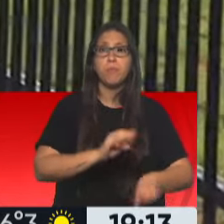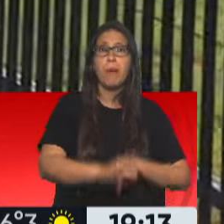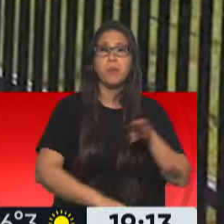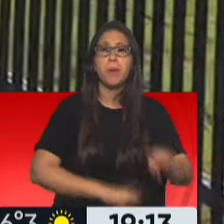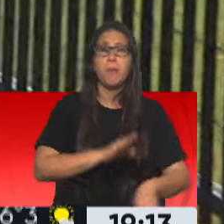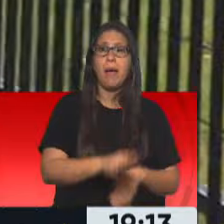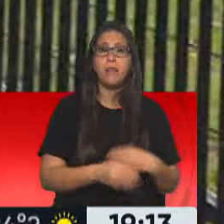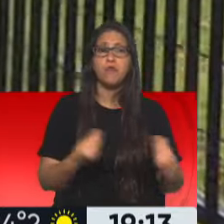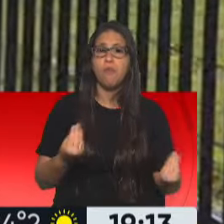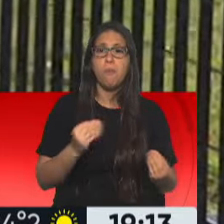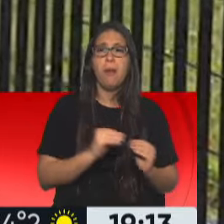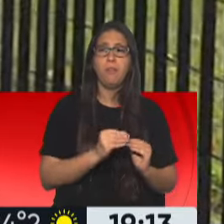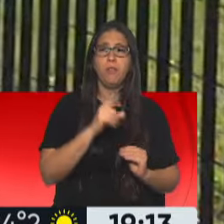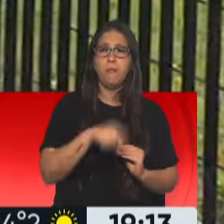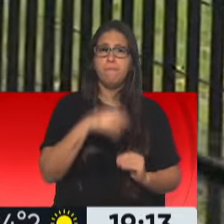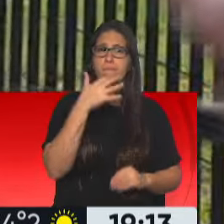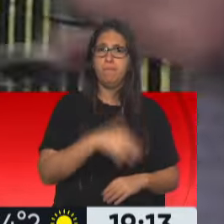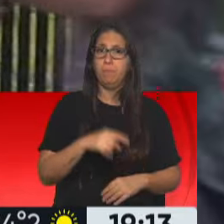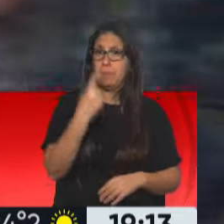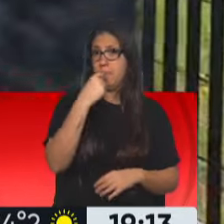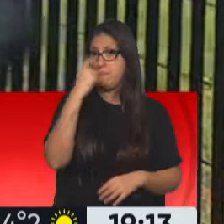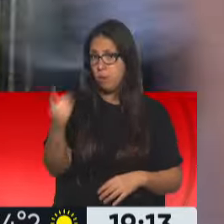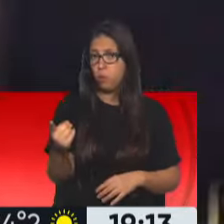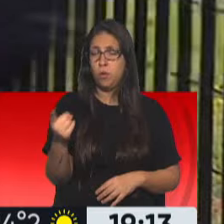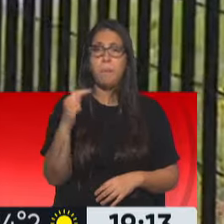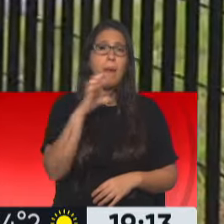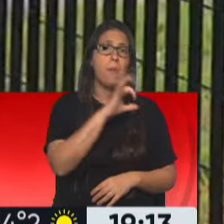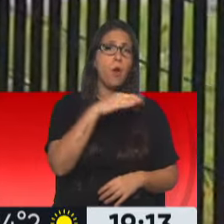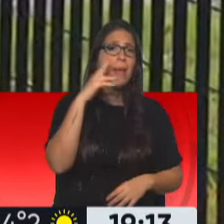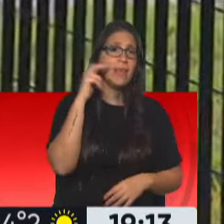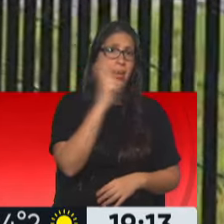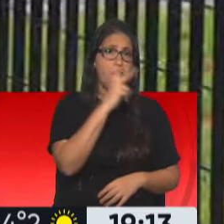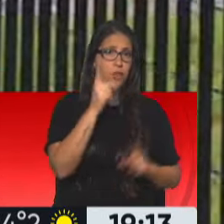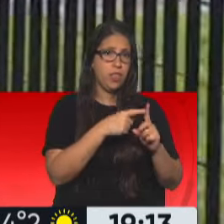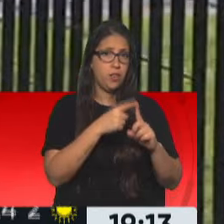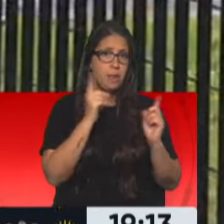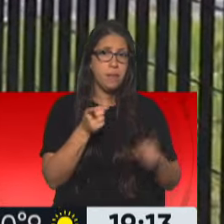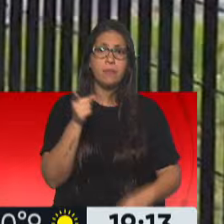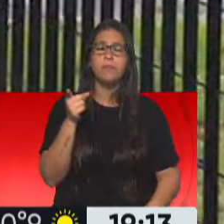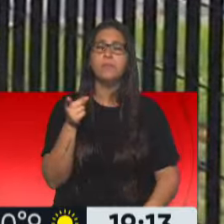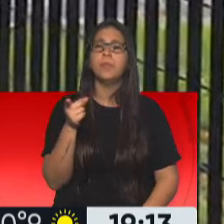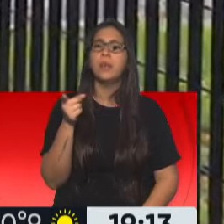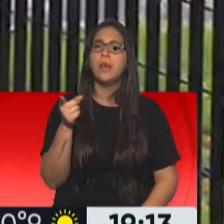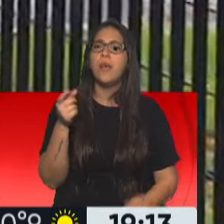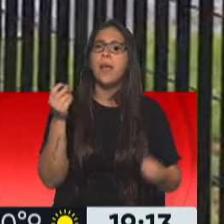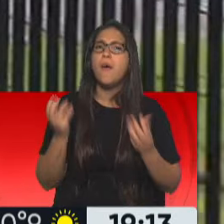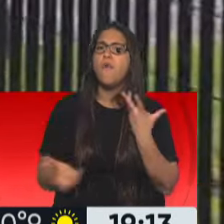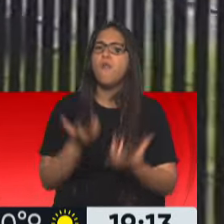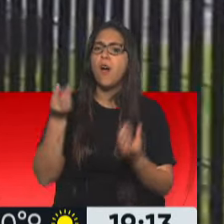fue lo que pasó? Carlos, te hago la primera pregunta. Pablo y María te escuchan en el piso. ¿Cómo pudo haberse iniciado este